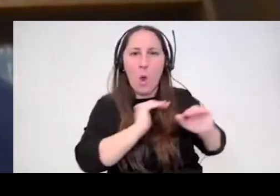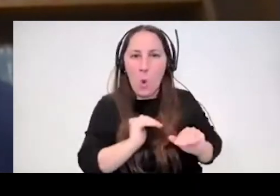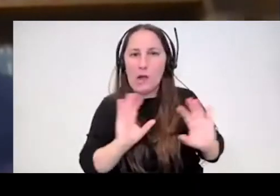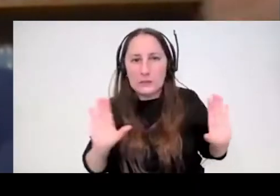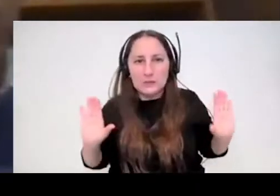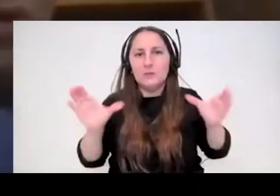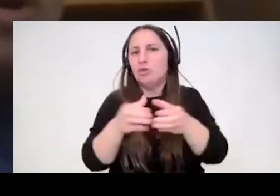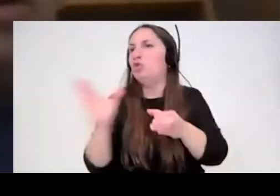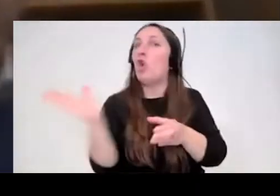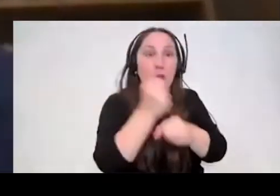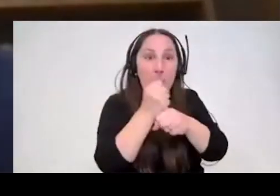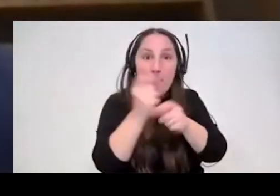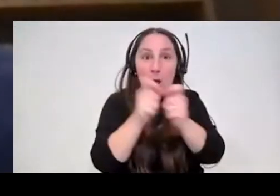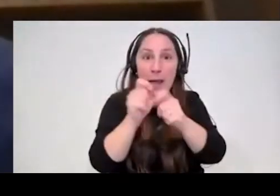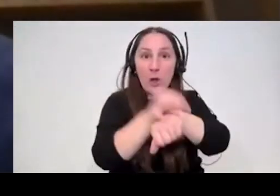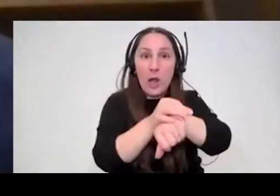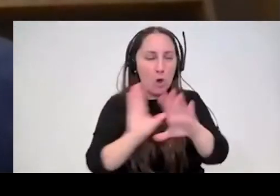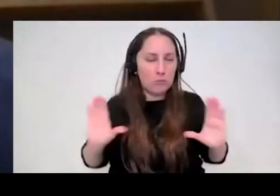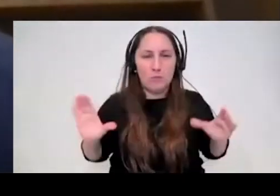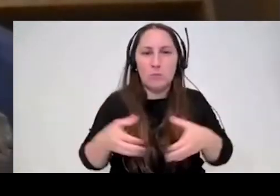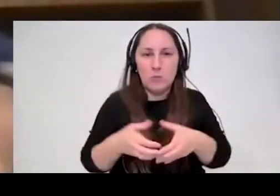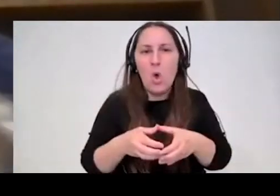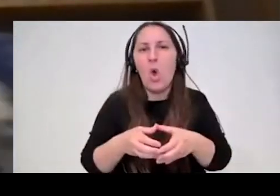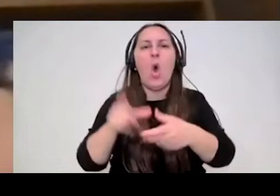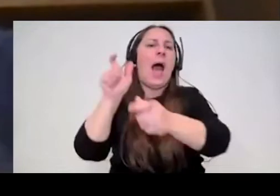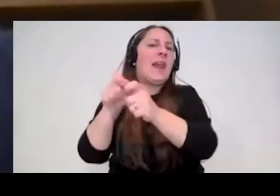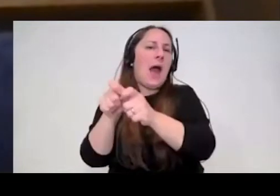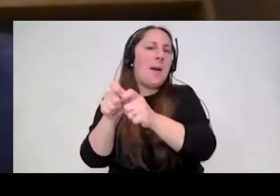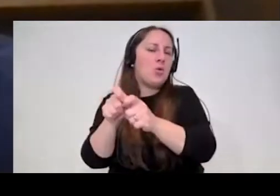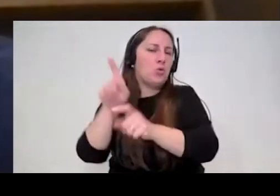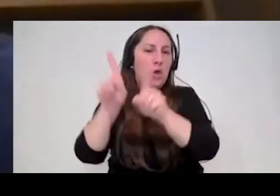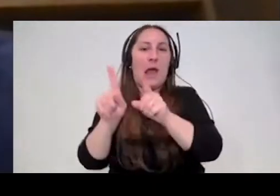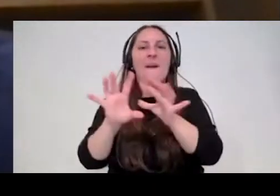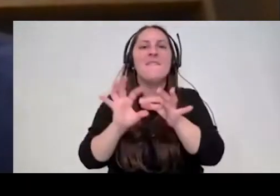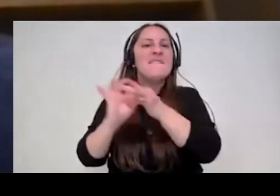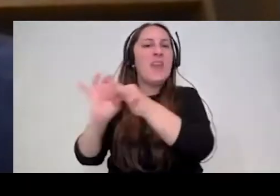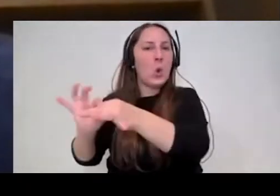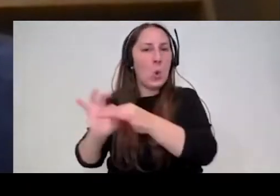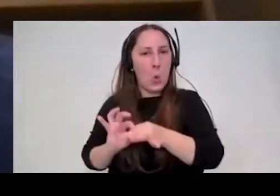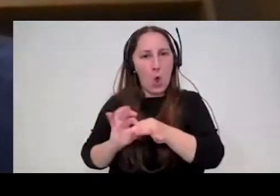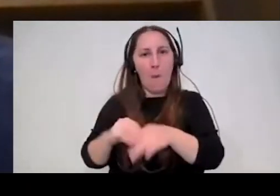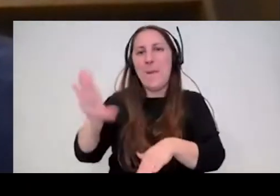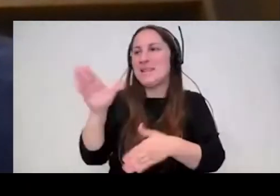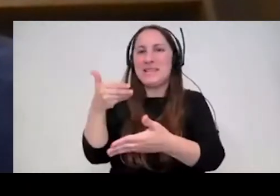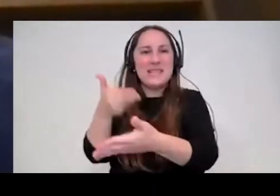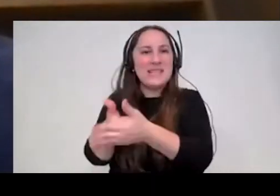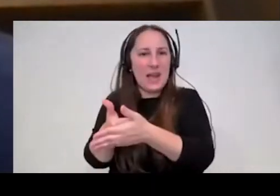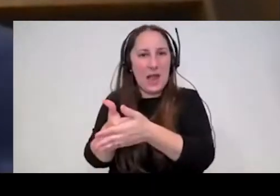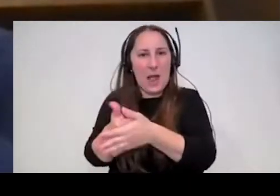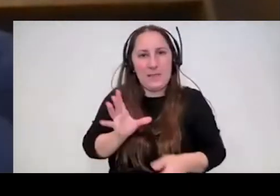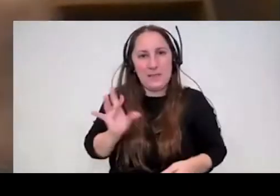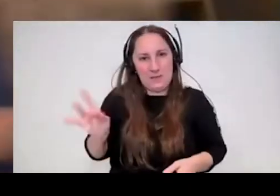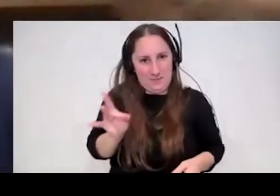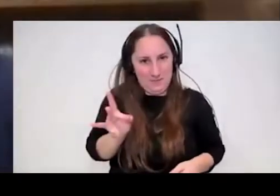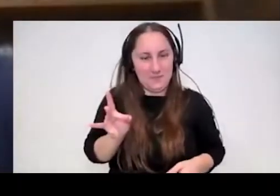relojeros, o reparamos tal cosa. Estamos vinculados, lo que tengo más cerca a eso. Por